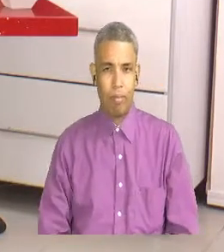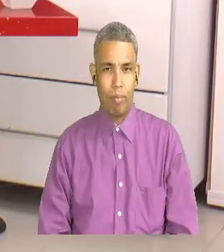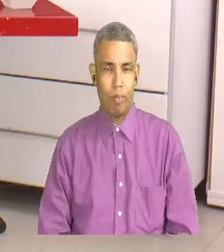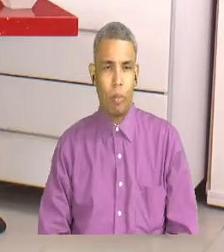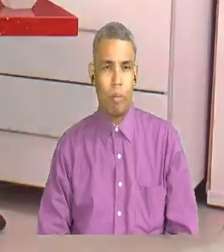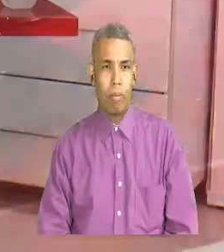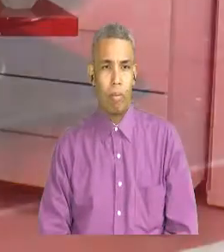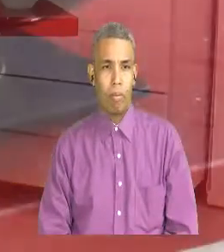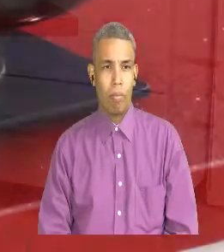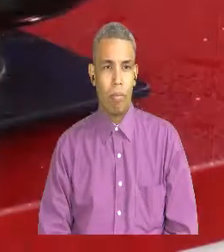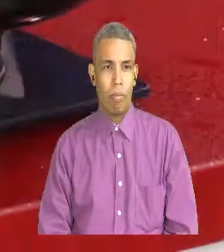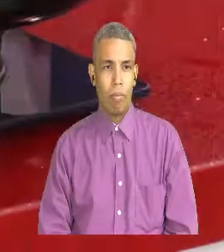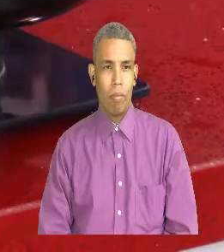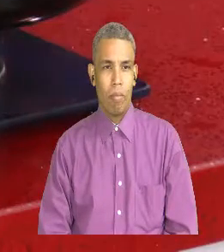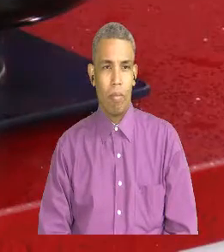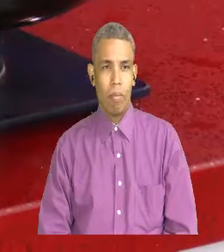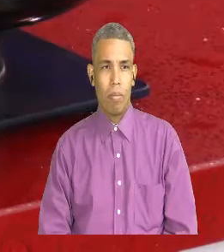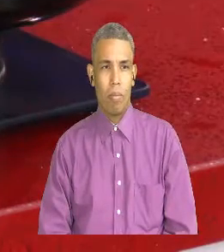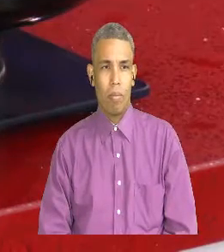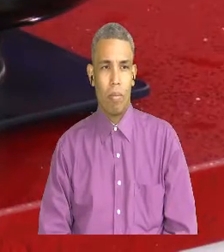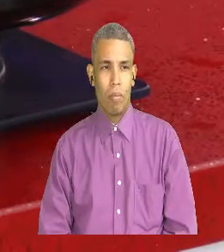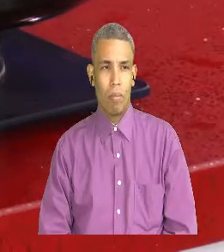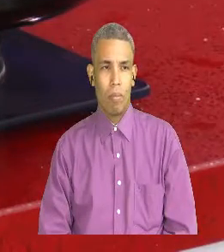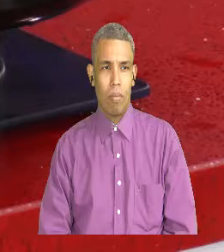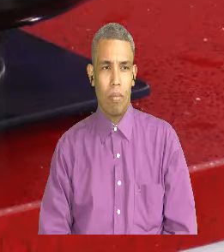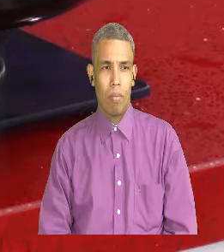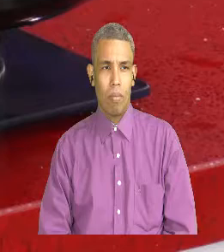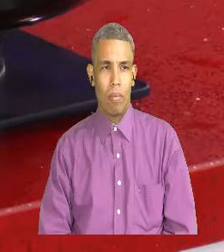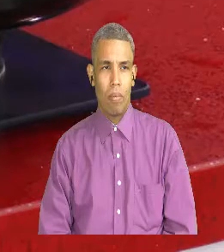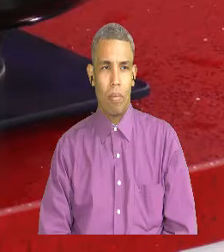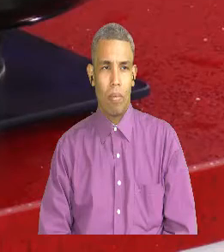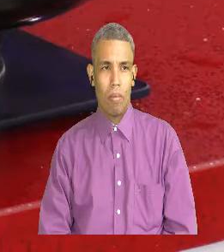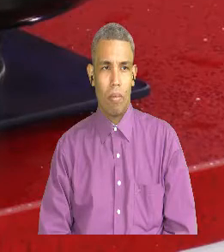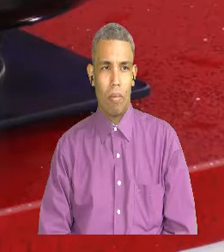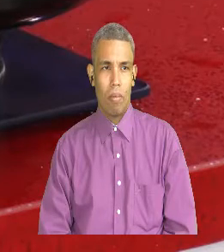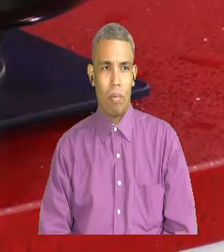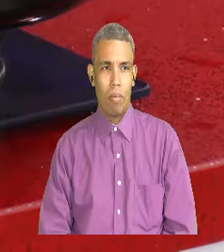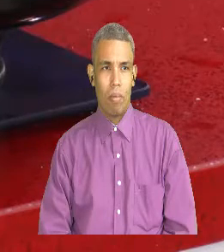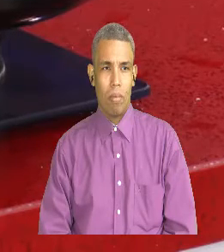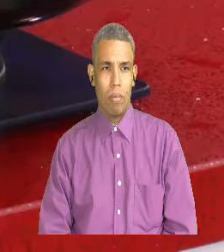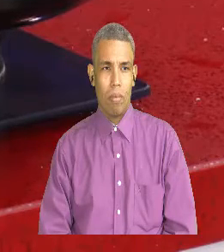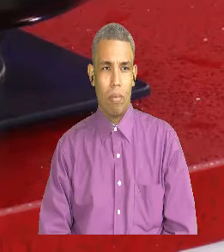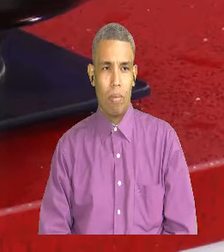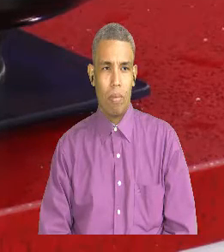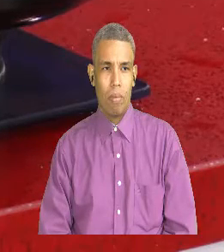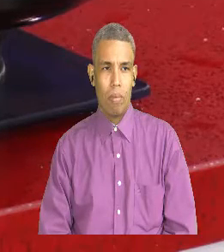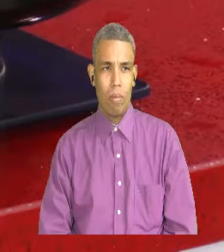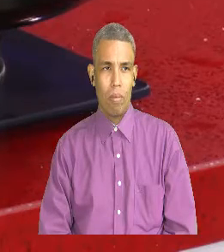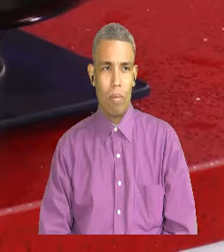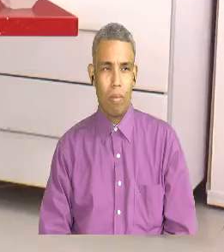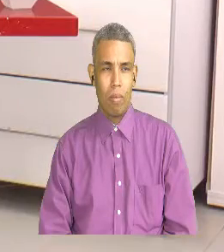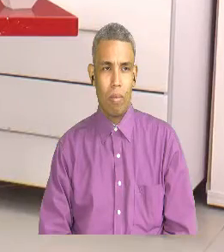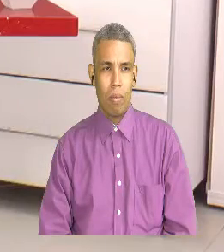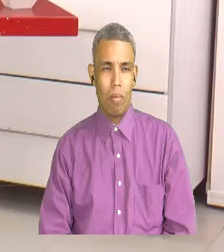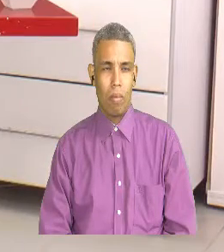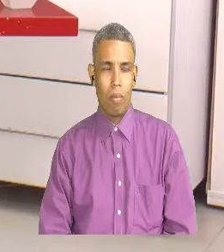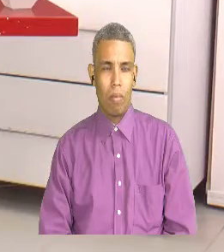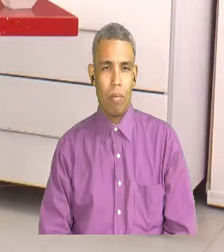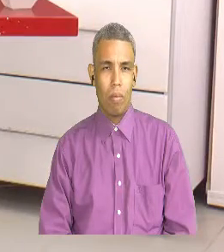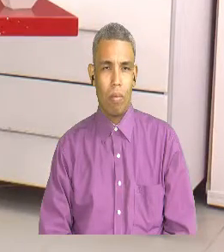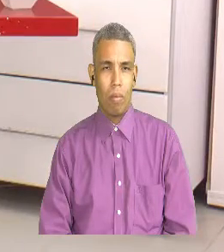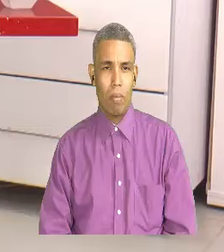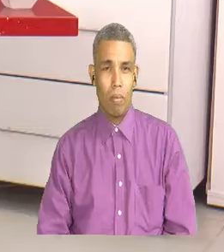ponerla en este platico. Como la vamos a manipular, que nos enfríe un poquitico. Perfecto. Vale. La vamos a